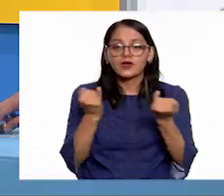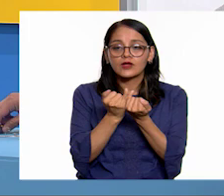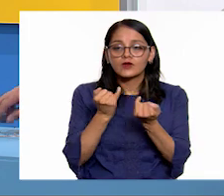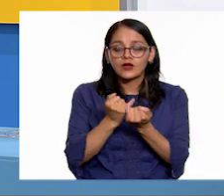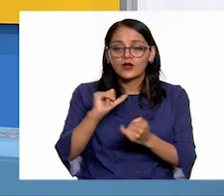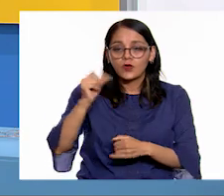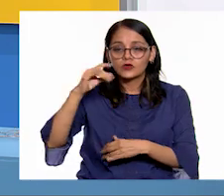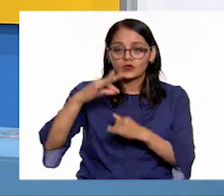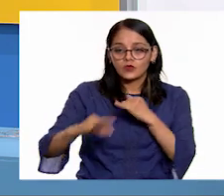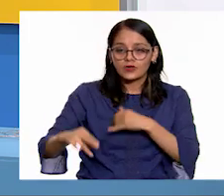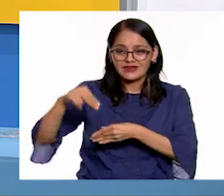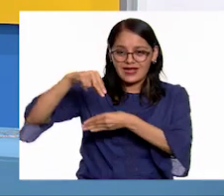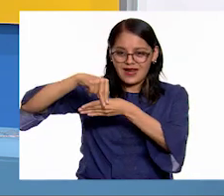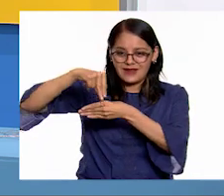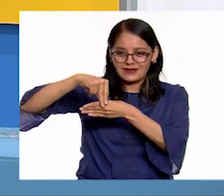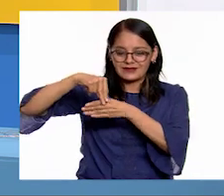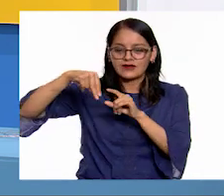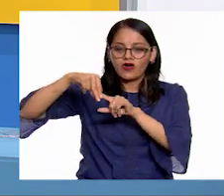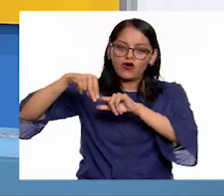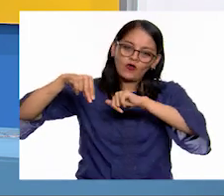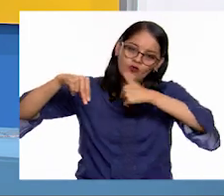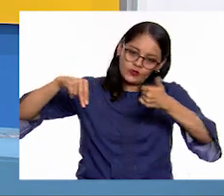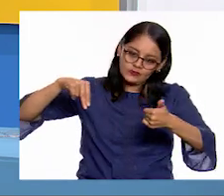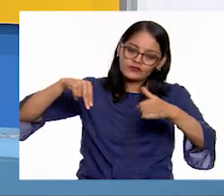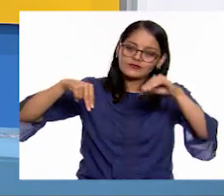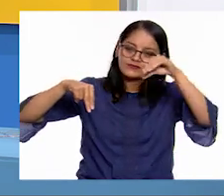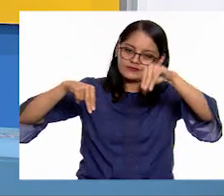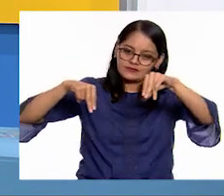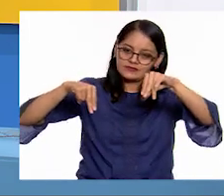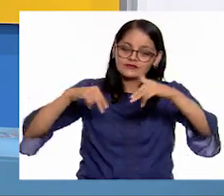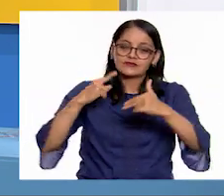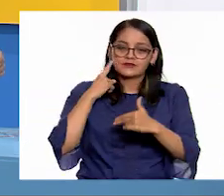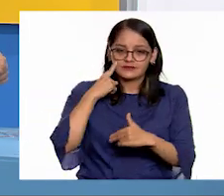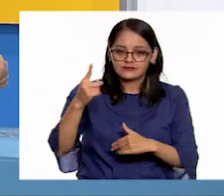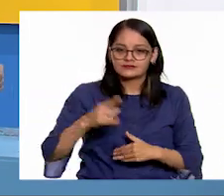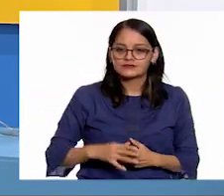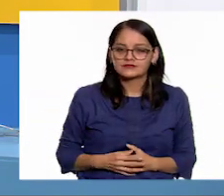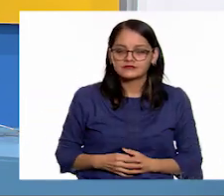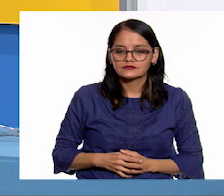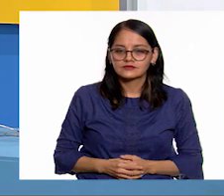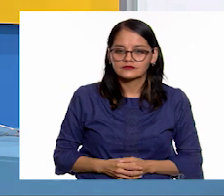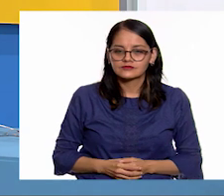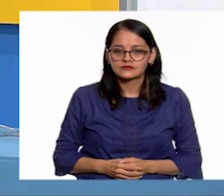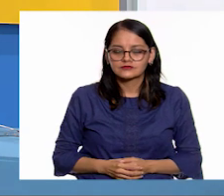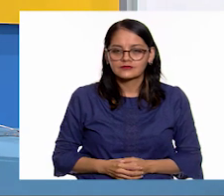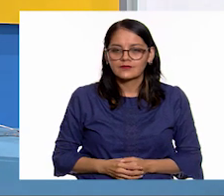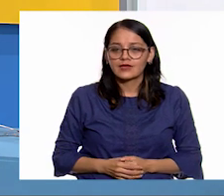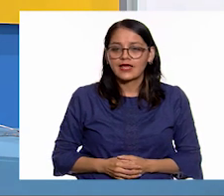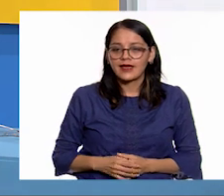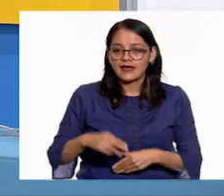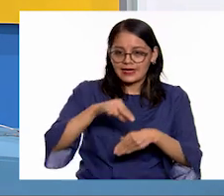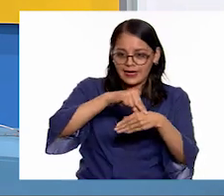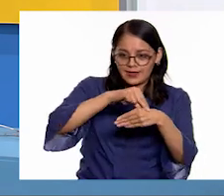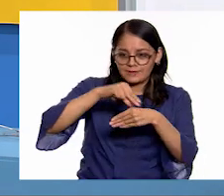clip que falta en uno de los extremos. Ahora vamos a juntar después los clips.